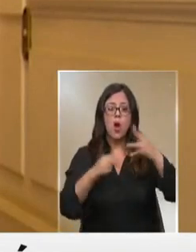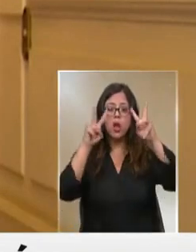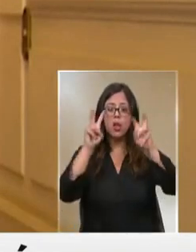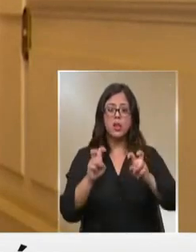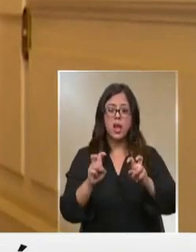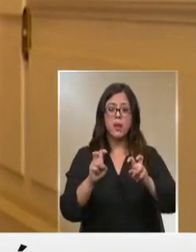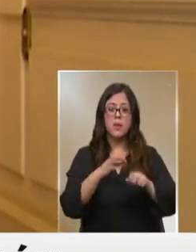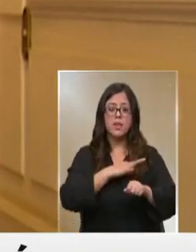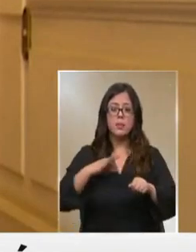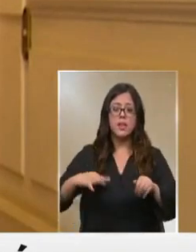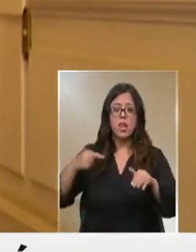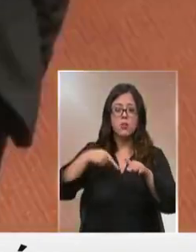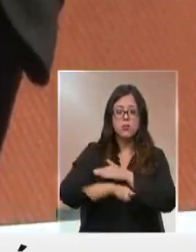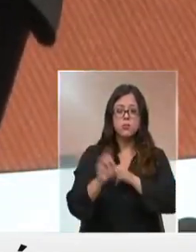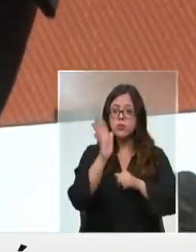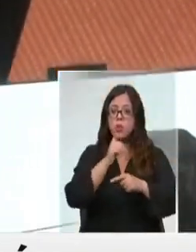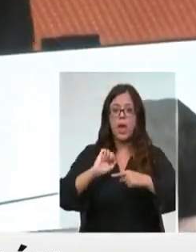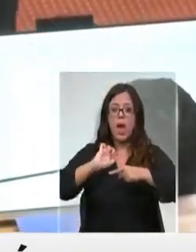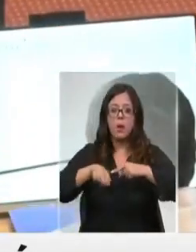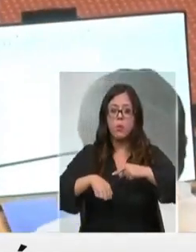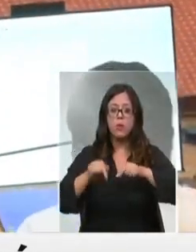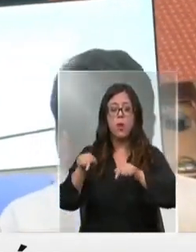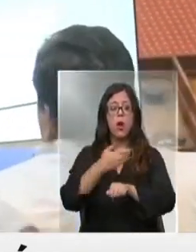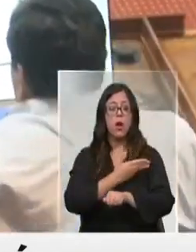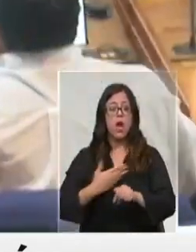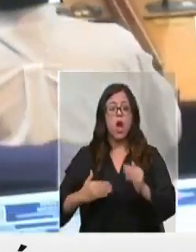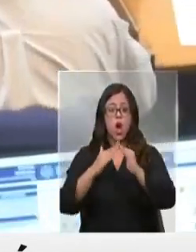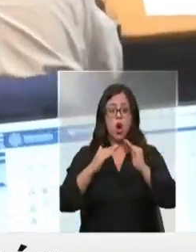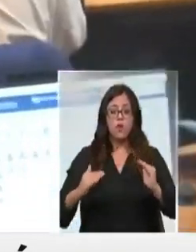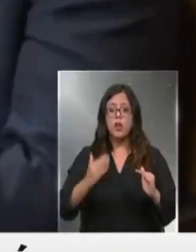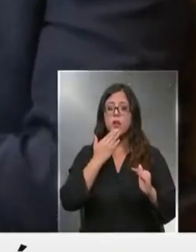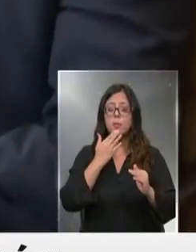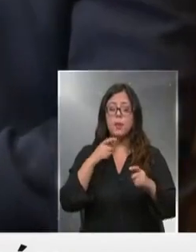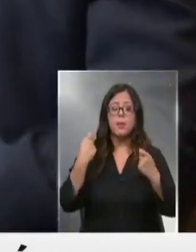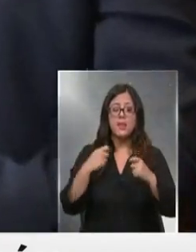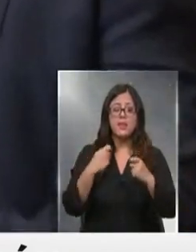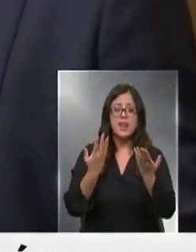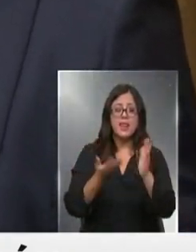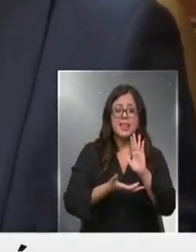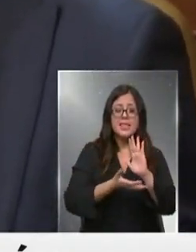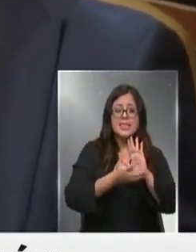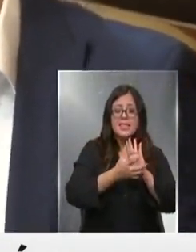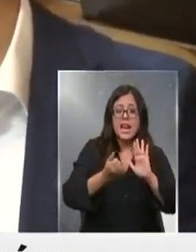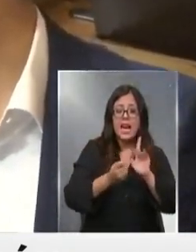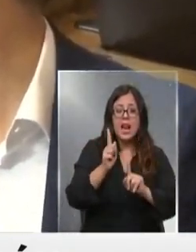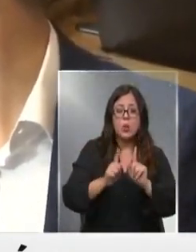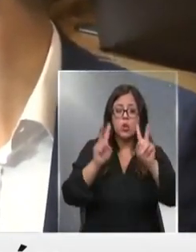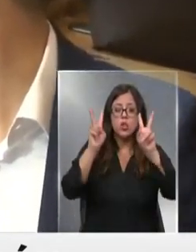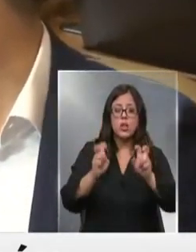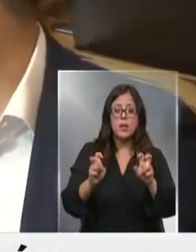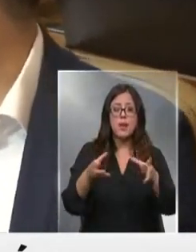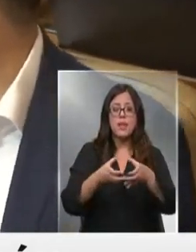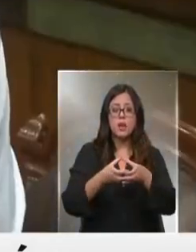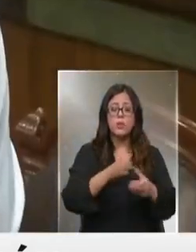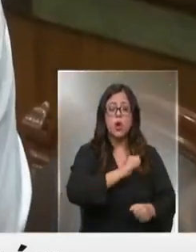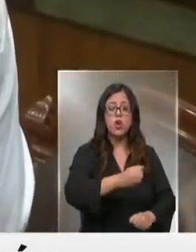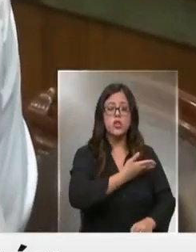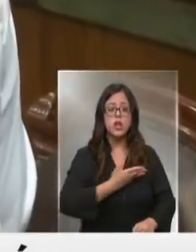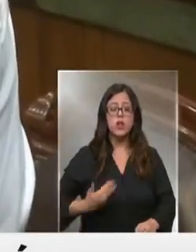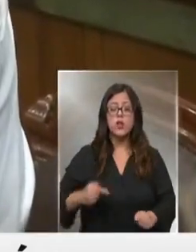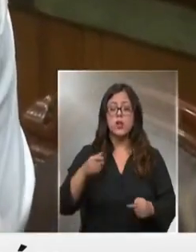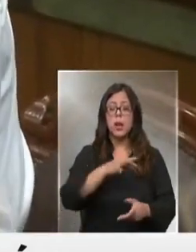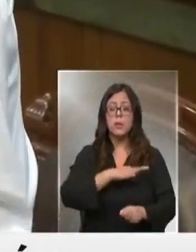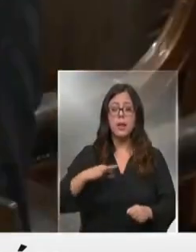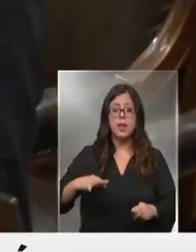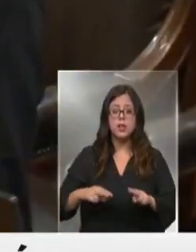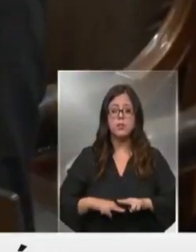del Ministerio del Interior no hayan sido aprobadas. El Ejecutivo además intentará retirar algunas indicaciones de la oposición, a las cuales el ministro Marcel